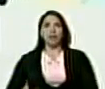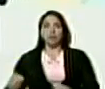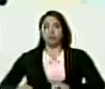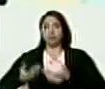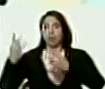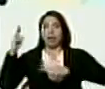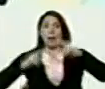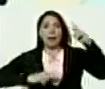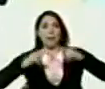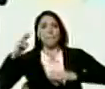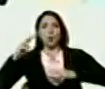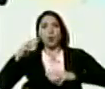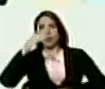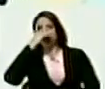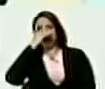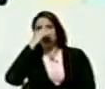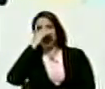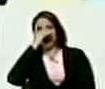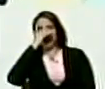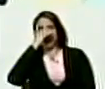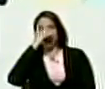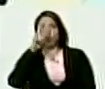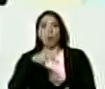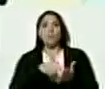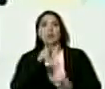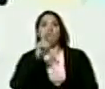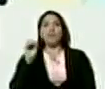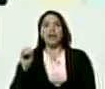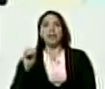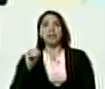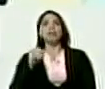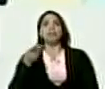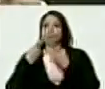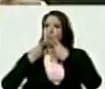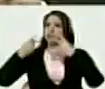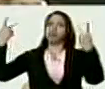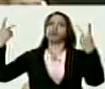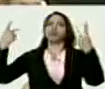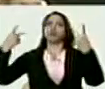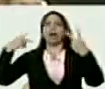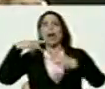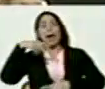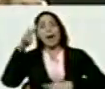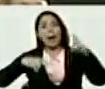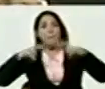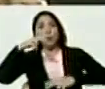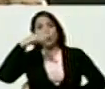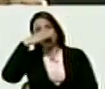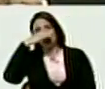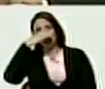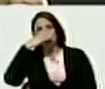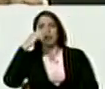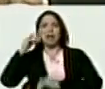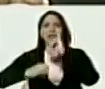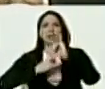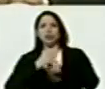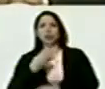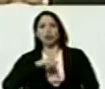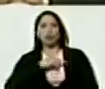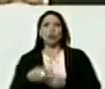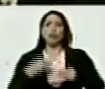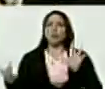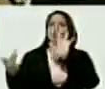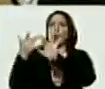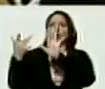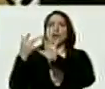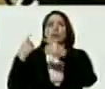Criminalística 2020 a una Expo Criminalística internacional. Y bueno, estamos haciendo los contactos ya con